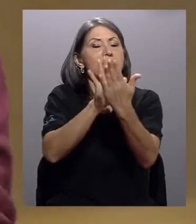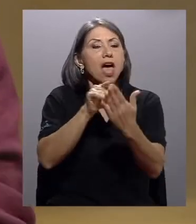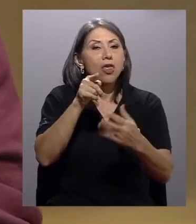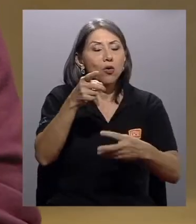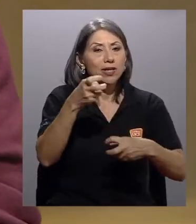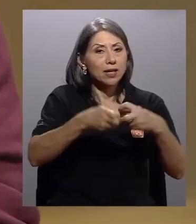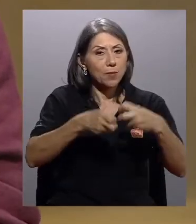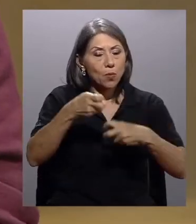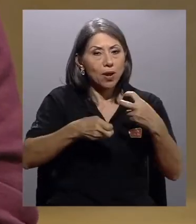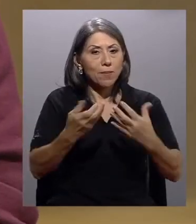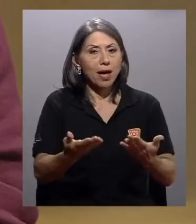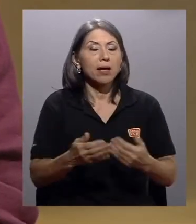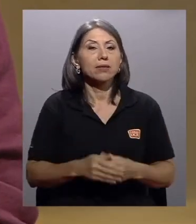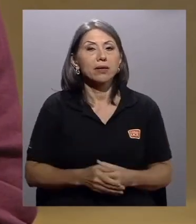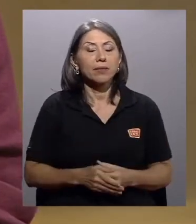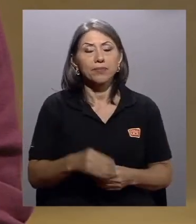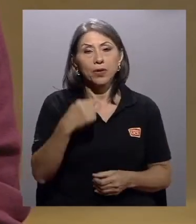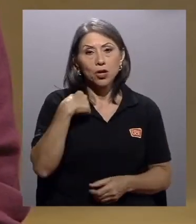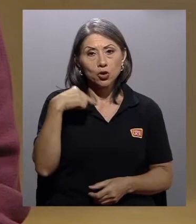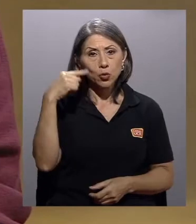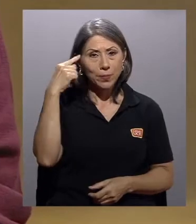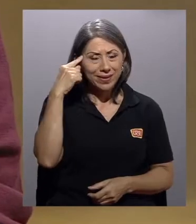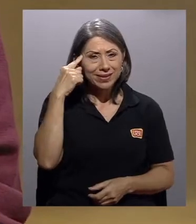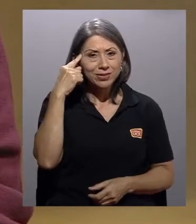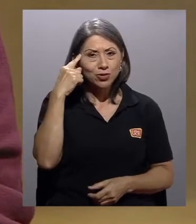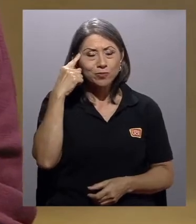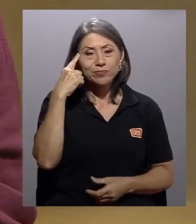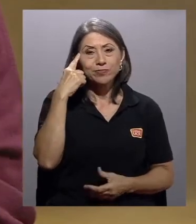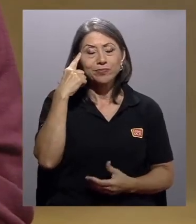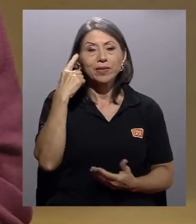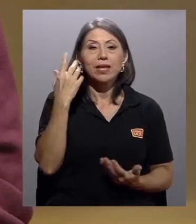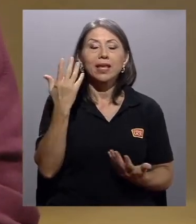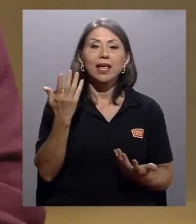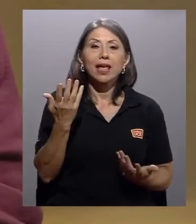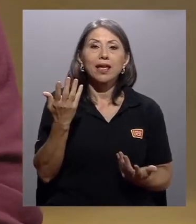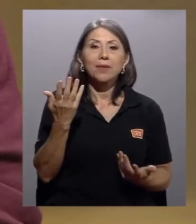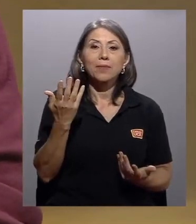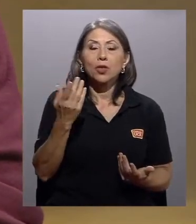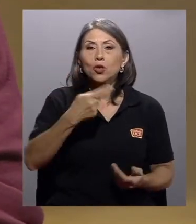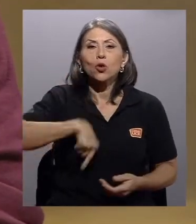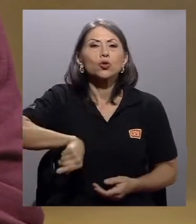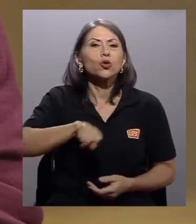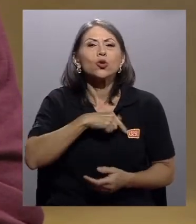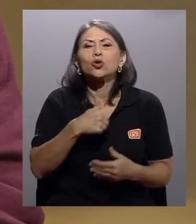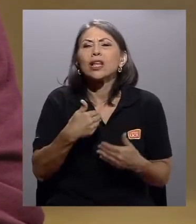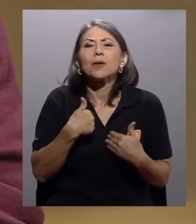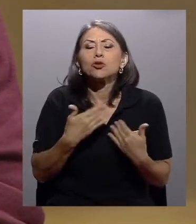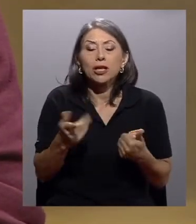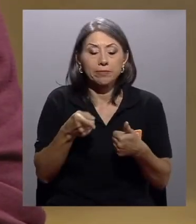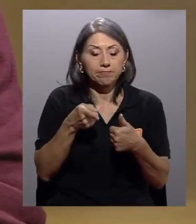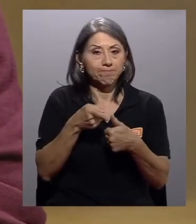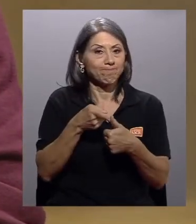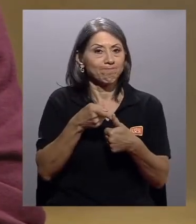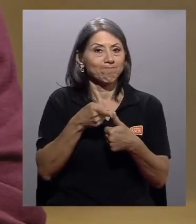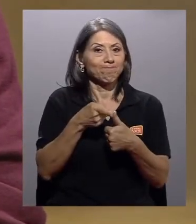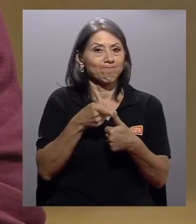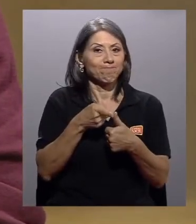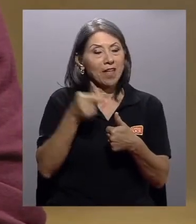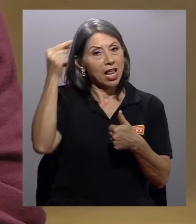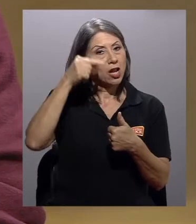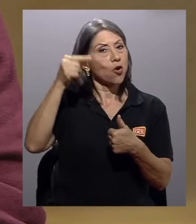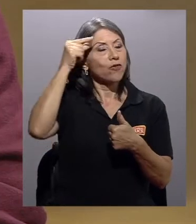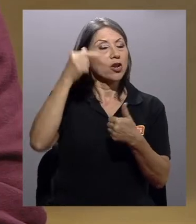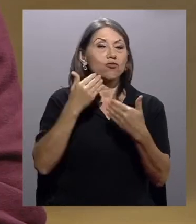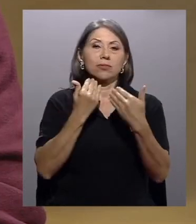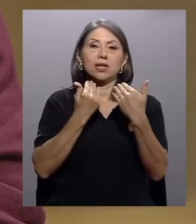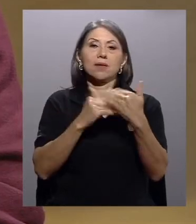esta problemática. Y yo pienso que pues aquí lo que tenemos, uno, es una limitada capacidad de